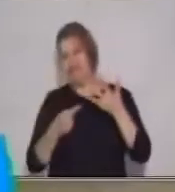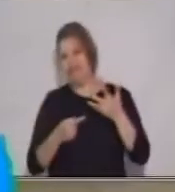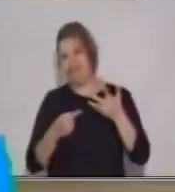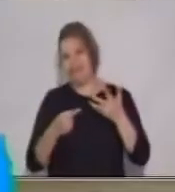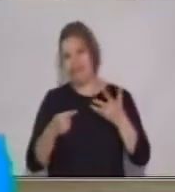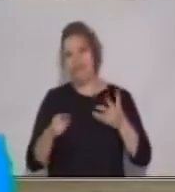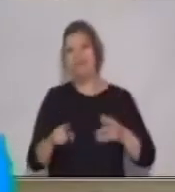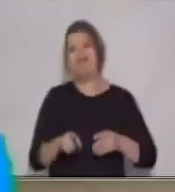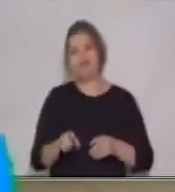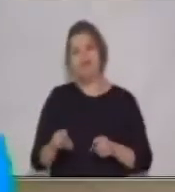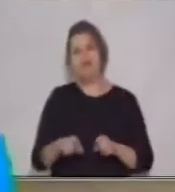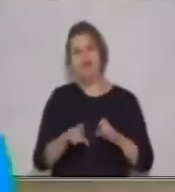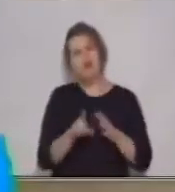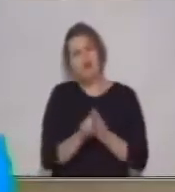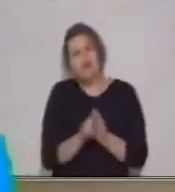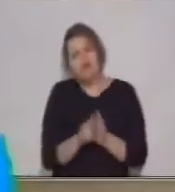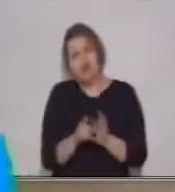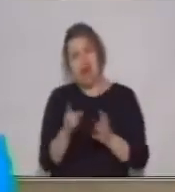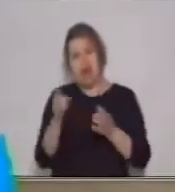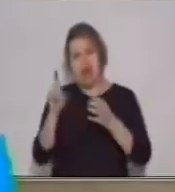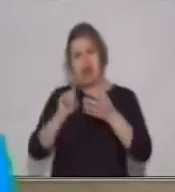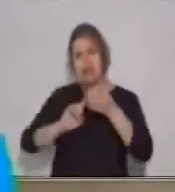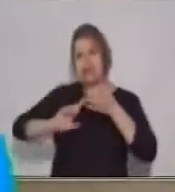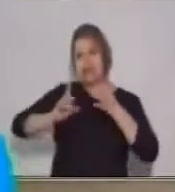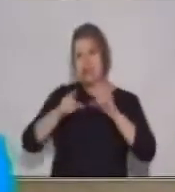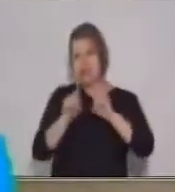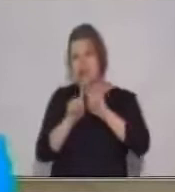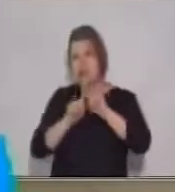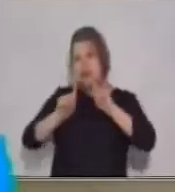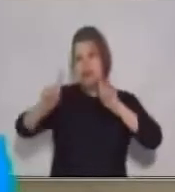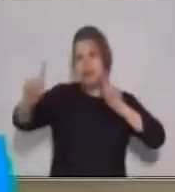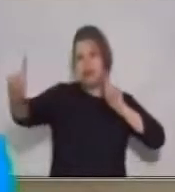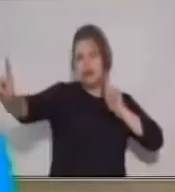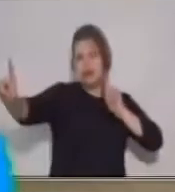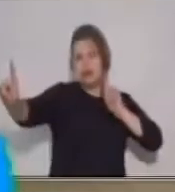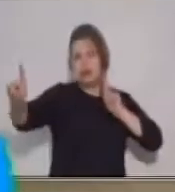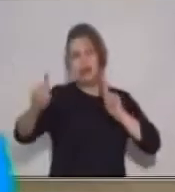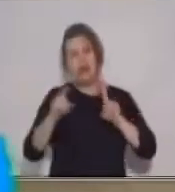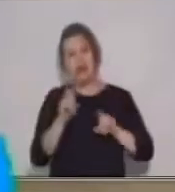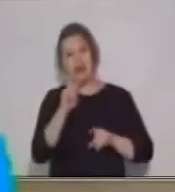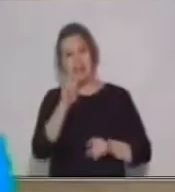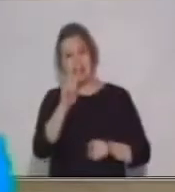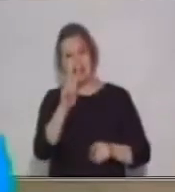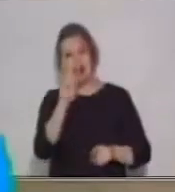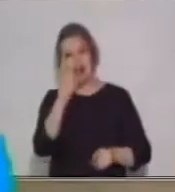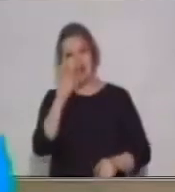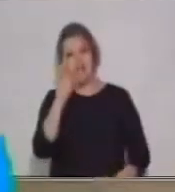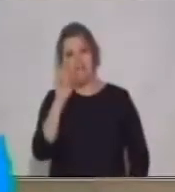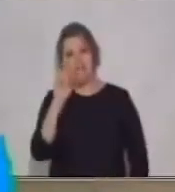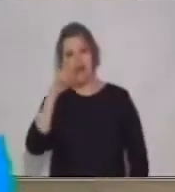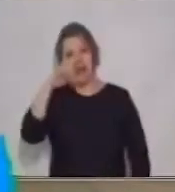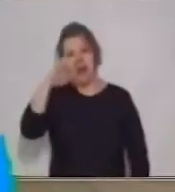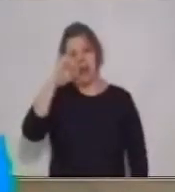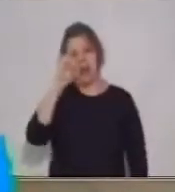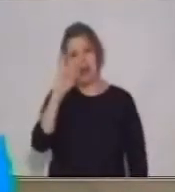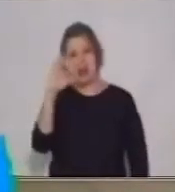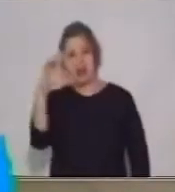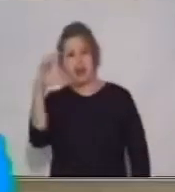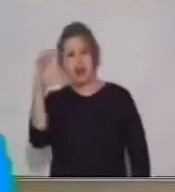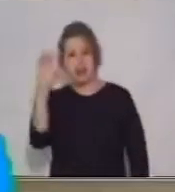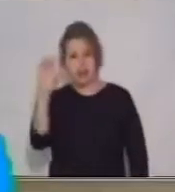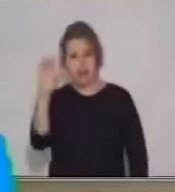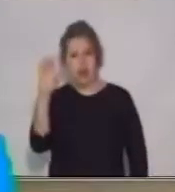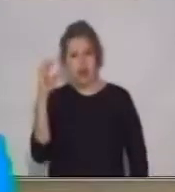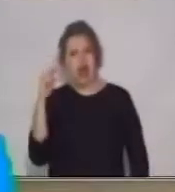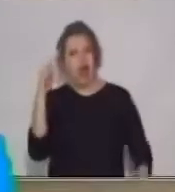como es, la distancia del vértice al foco. Falta un elemento acá, que es este,